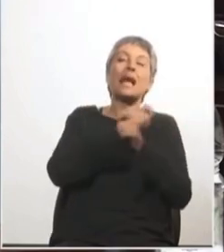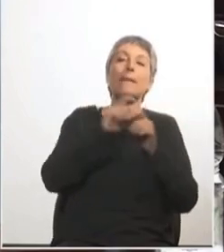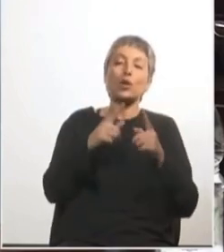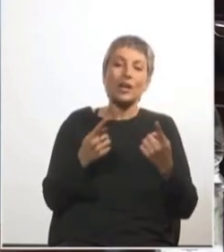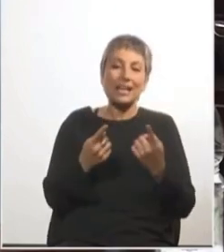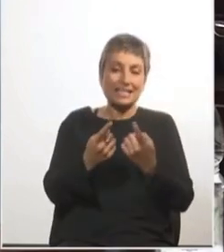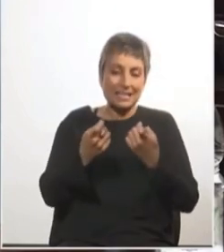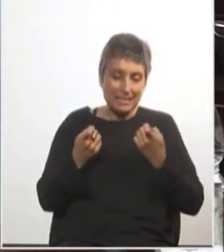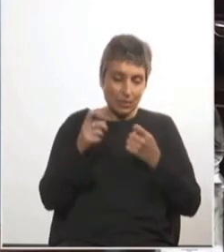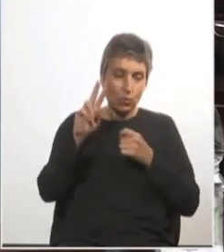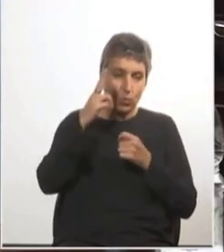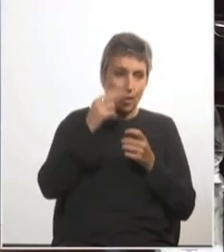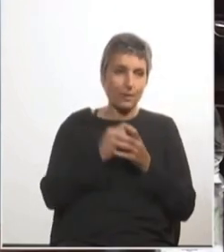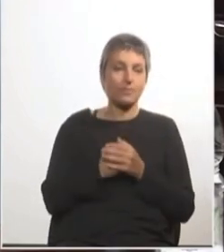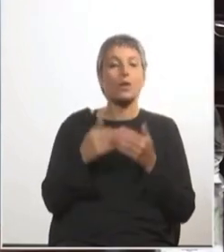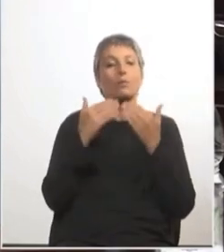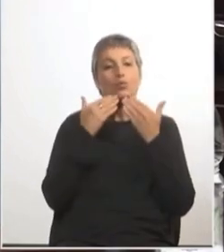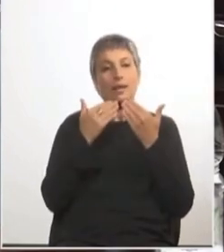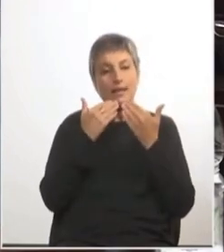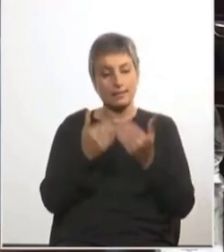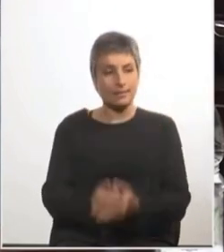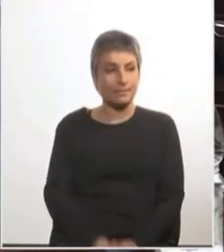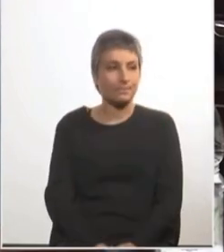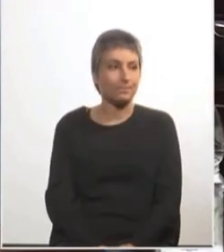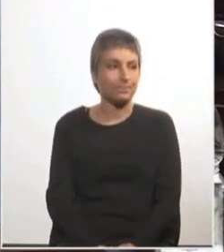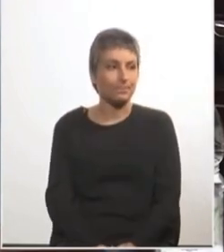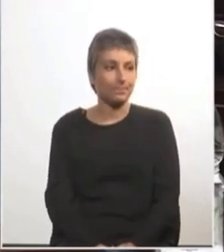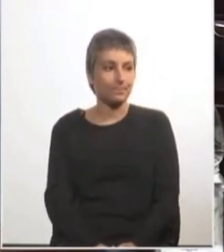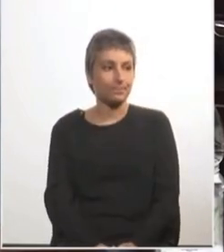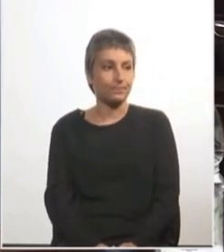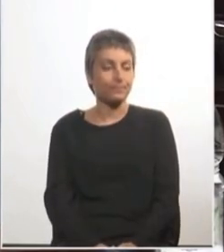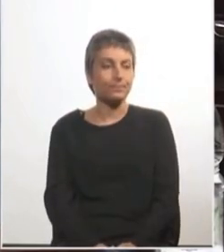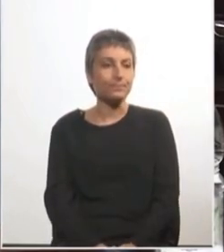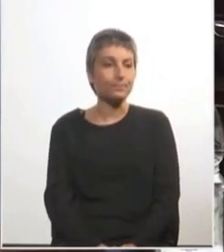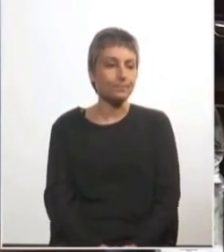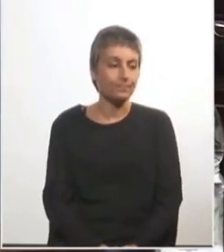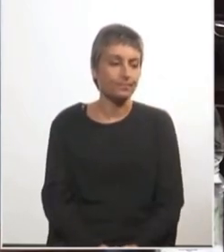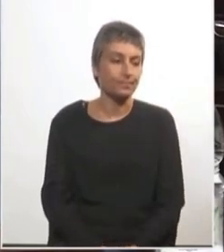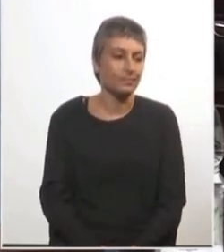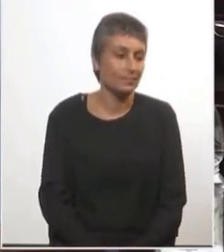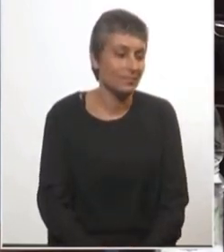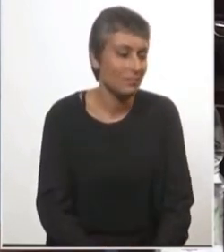que necesitamos. Muchas gracias. Senador Manini.